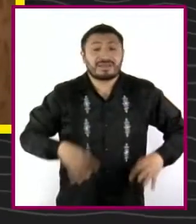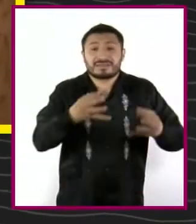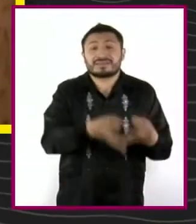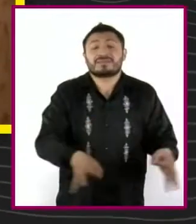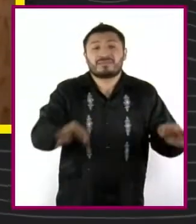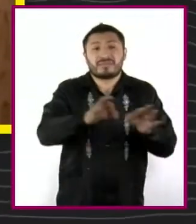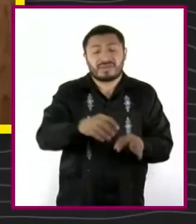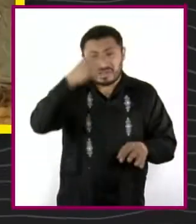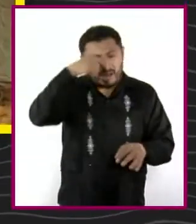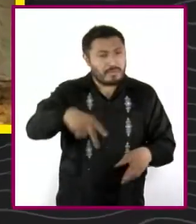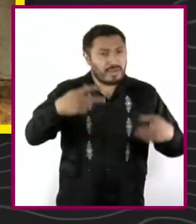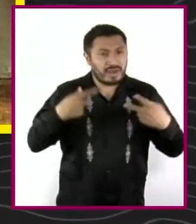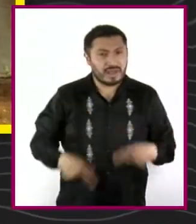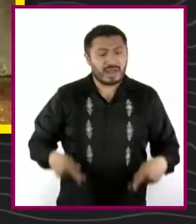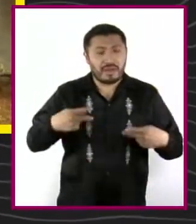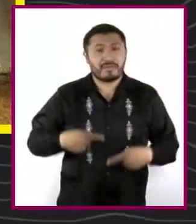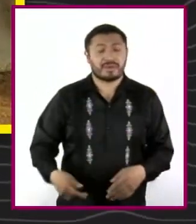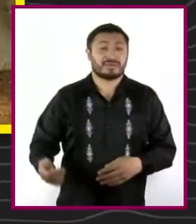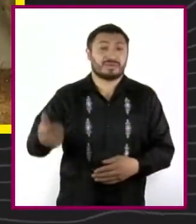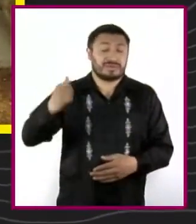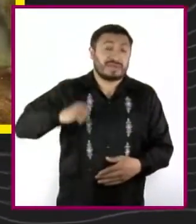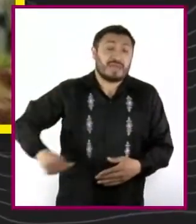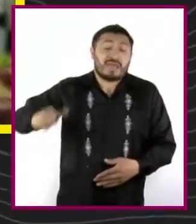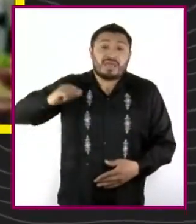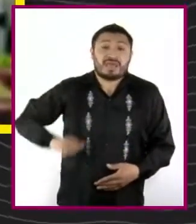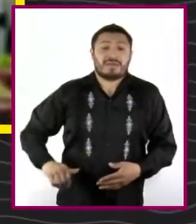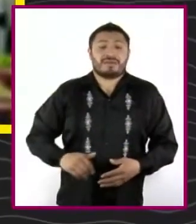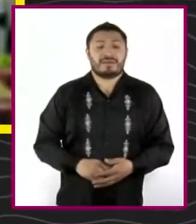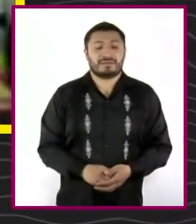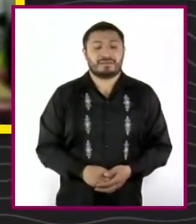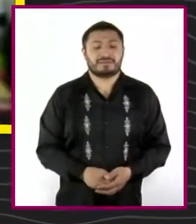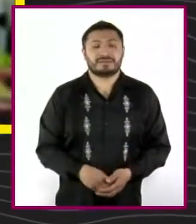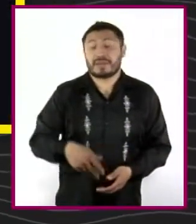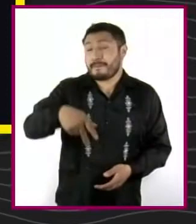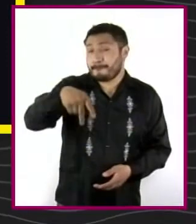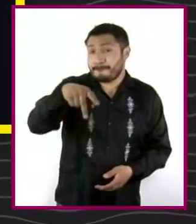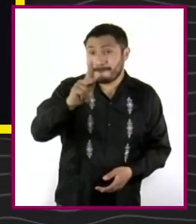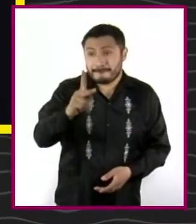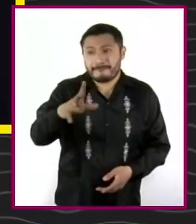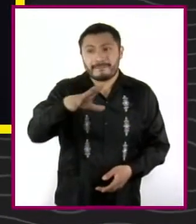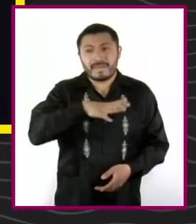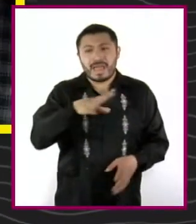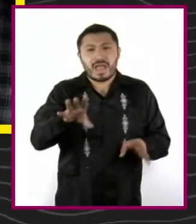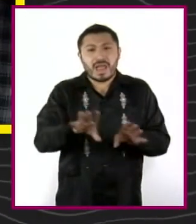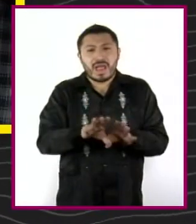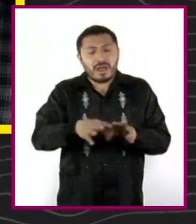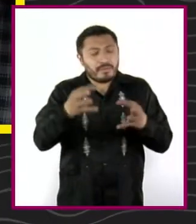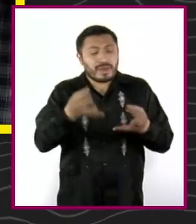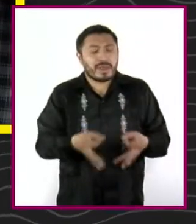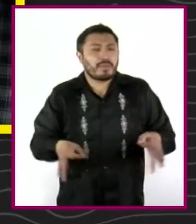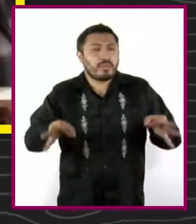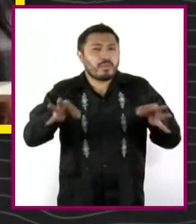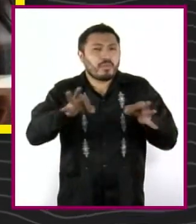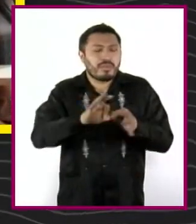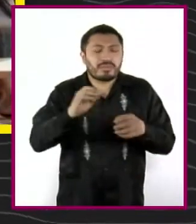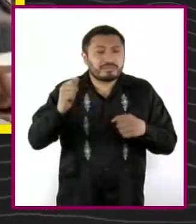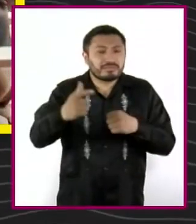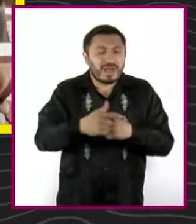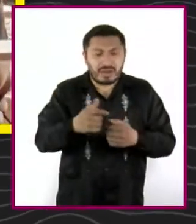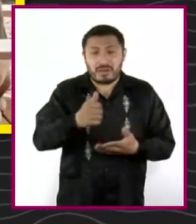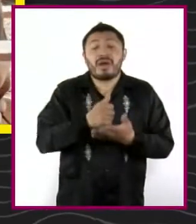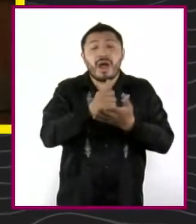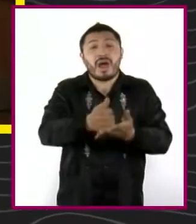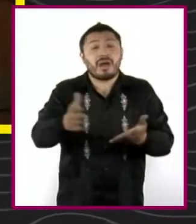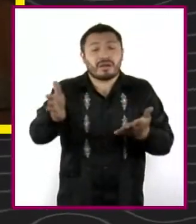nuestra especie en los albores de la humanidad. Sin embargo, hay un ingrediente más que introdujo una clara